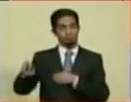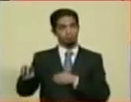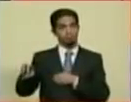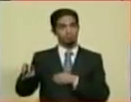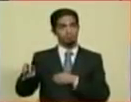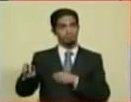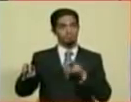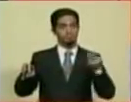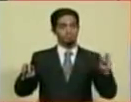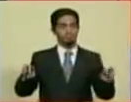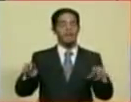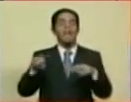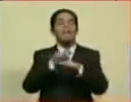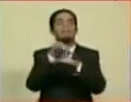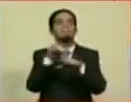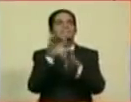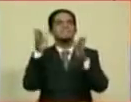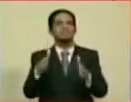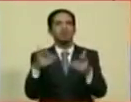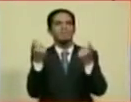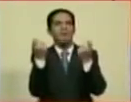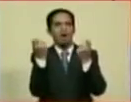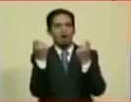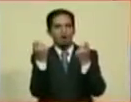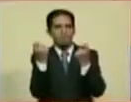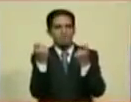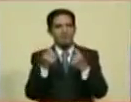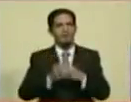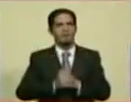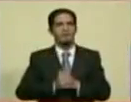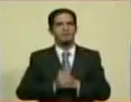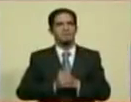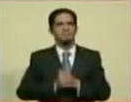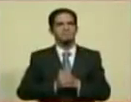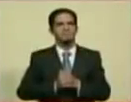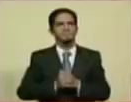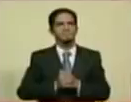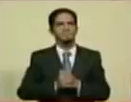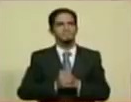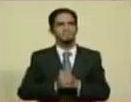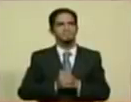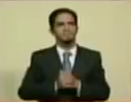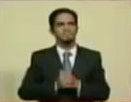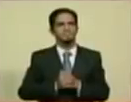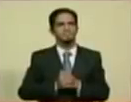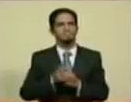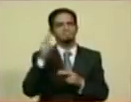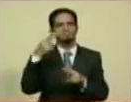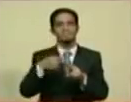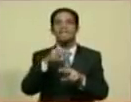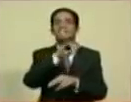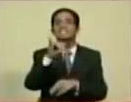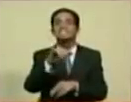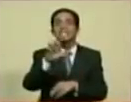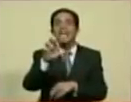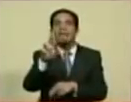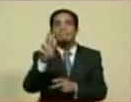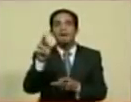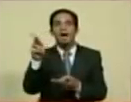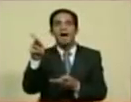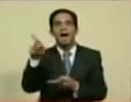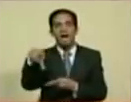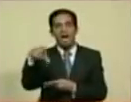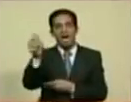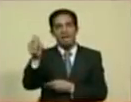del Poder Popular para la Economía y Finanzas, compatriota Simón Serpa, y ha sido invitado